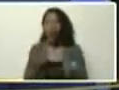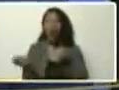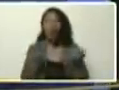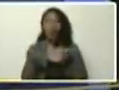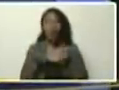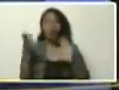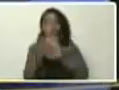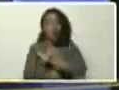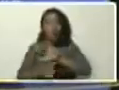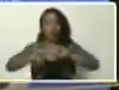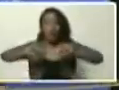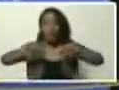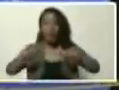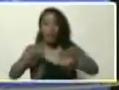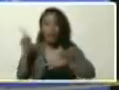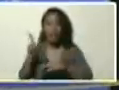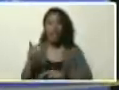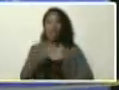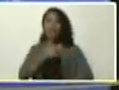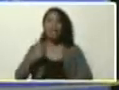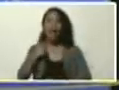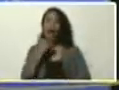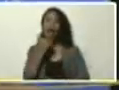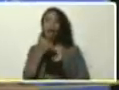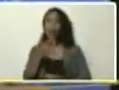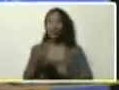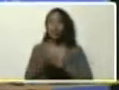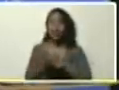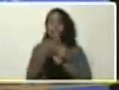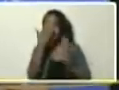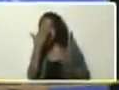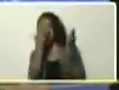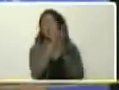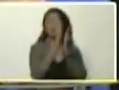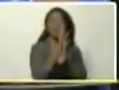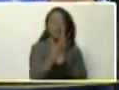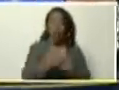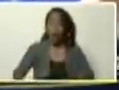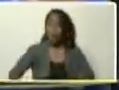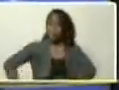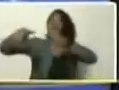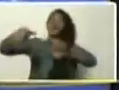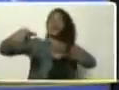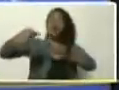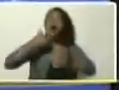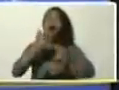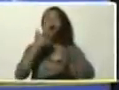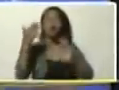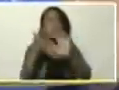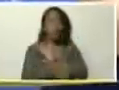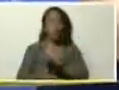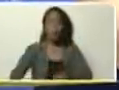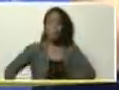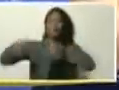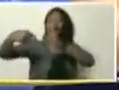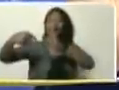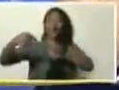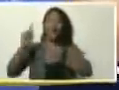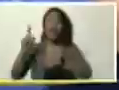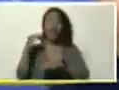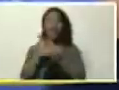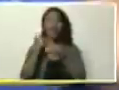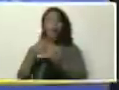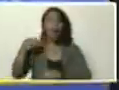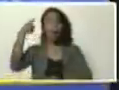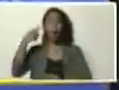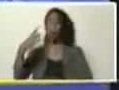que aquel que osara retarlo, aquel que osara enfrentarlo, era un loco y